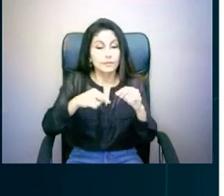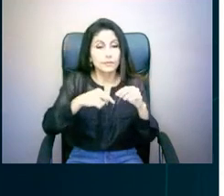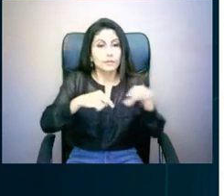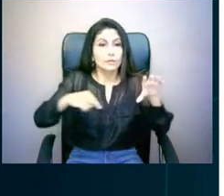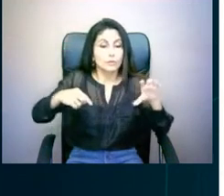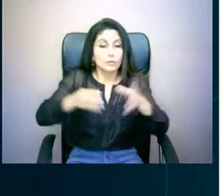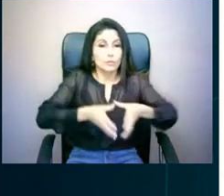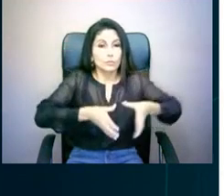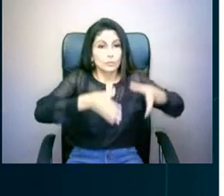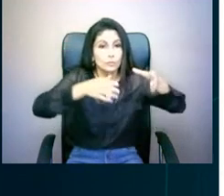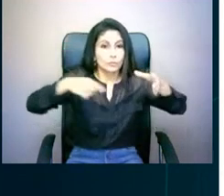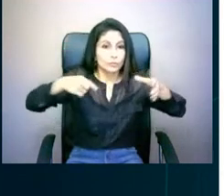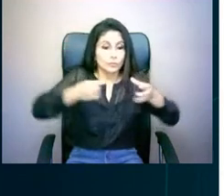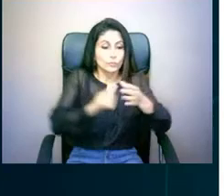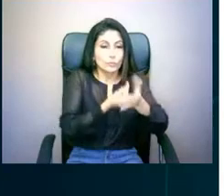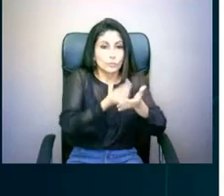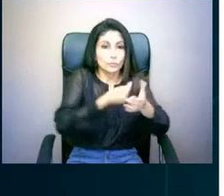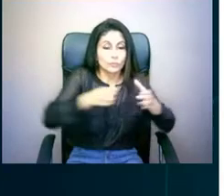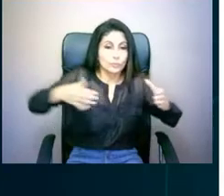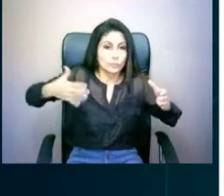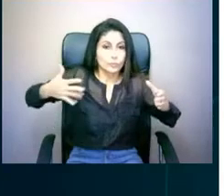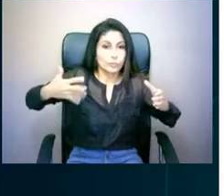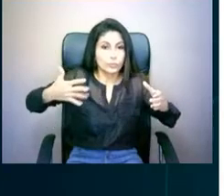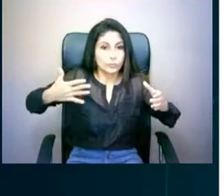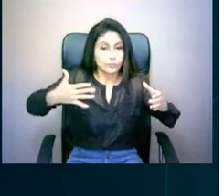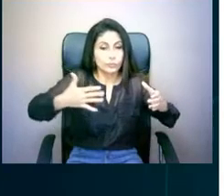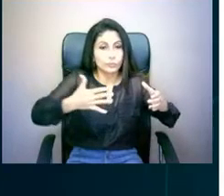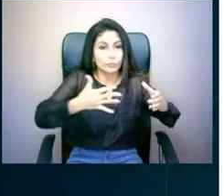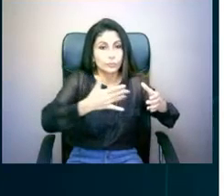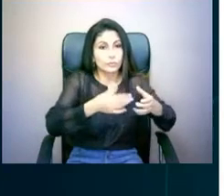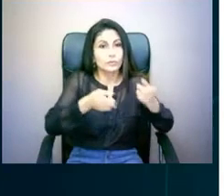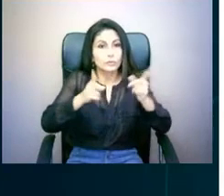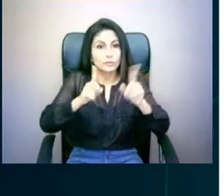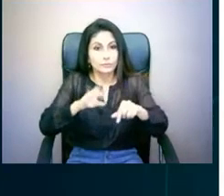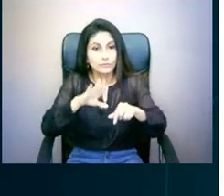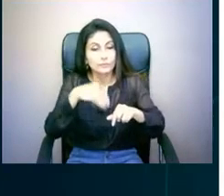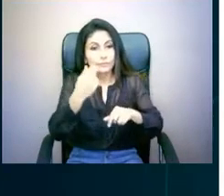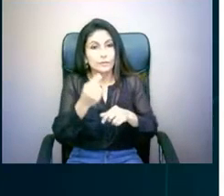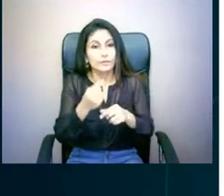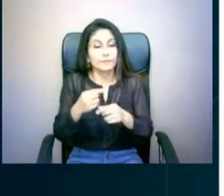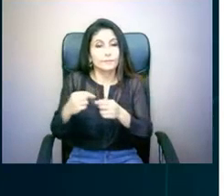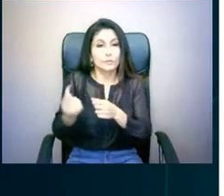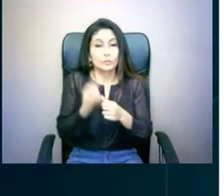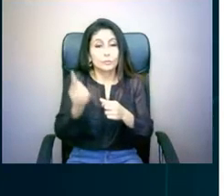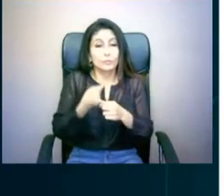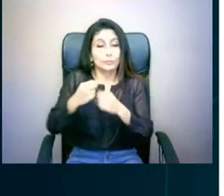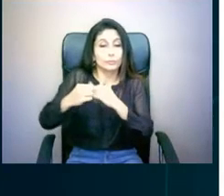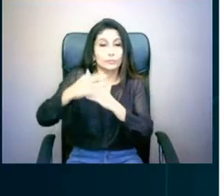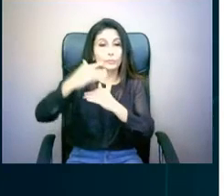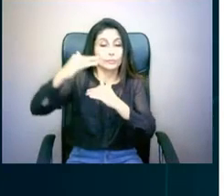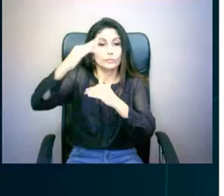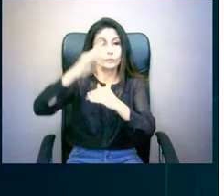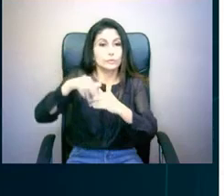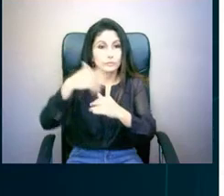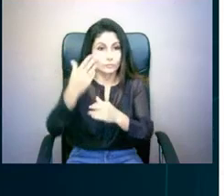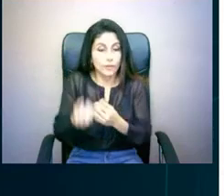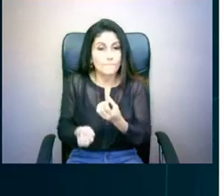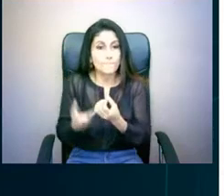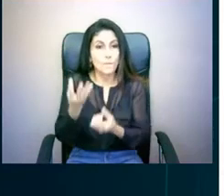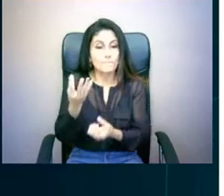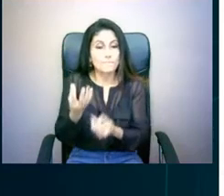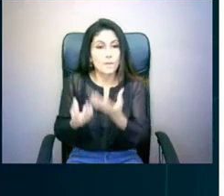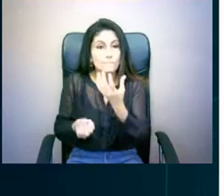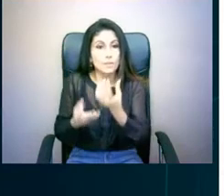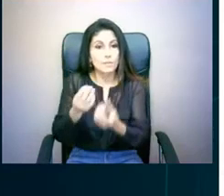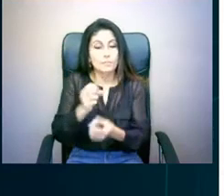la rotoevaporación, el burbujeo y finalmente el calentamiento. ¿Listo? Sin extracción ya habíamos visto